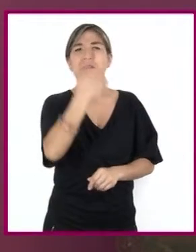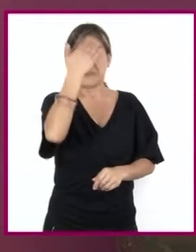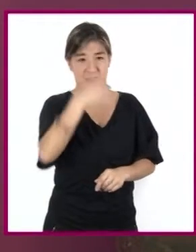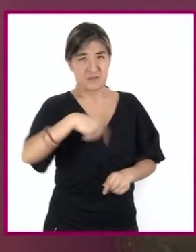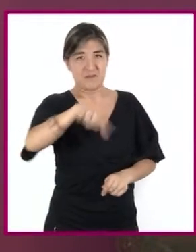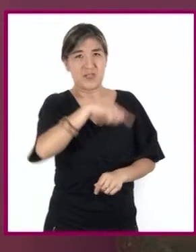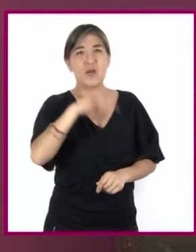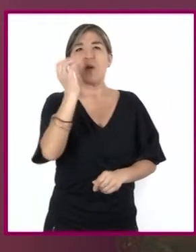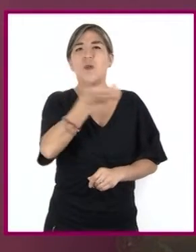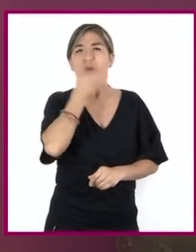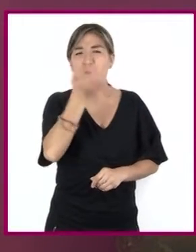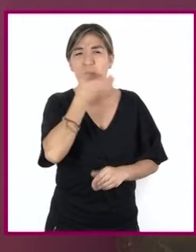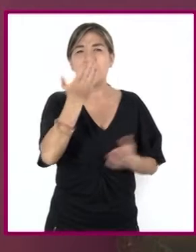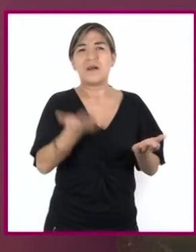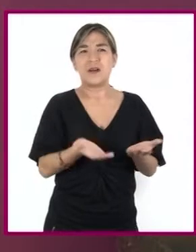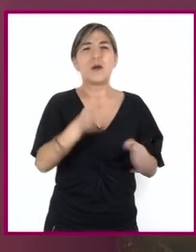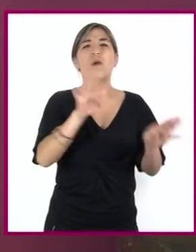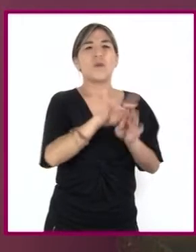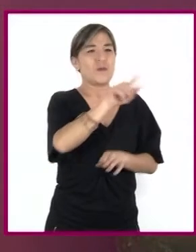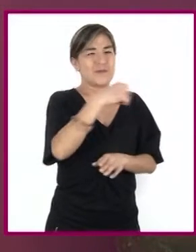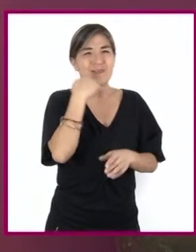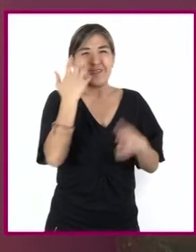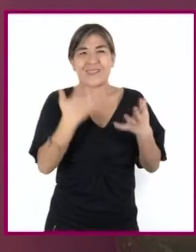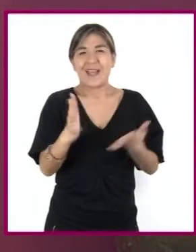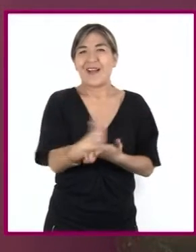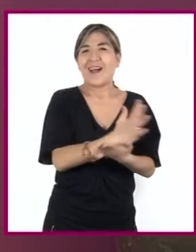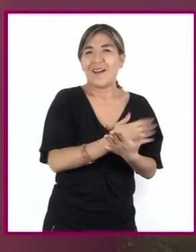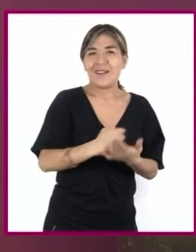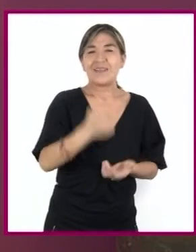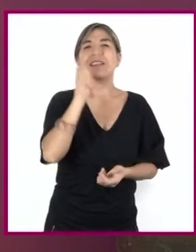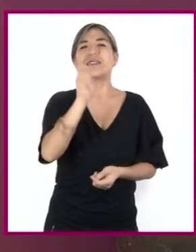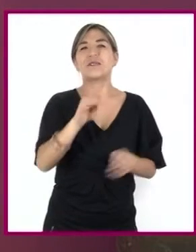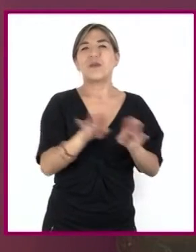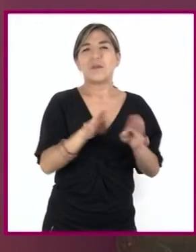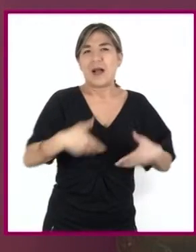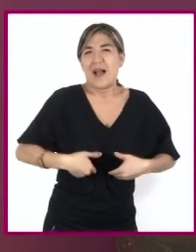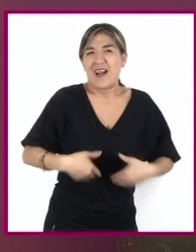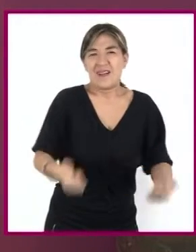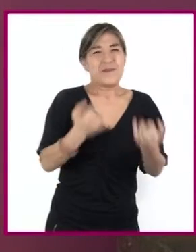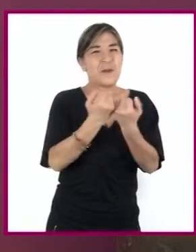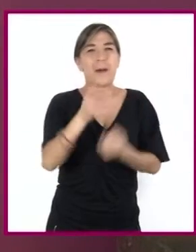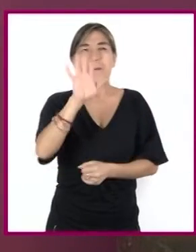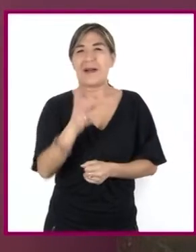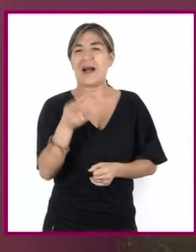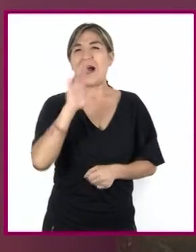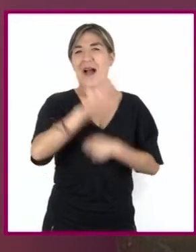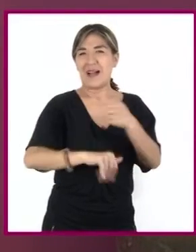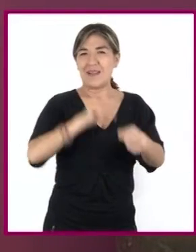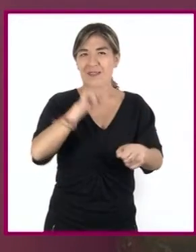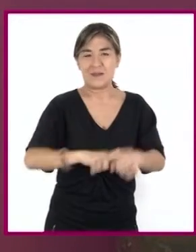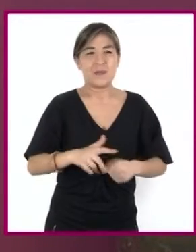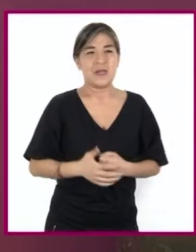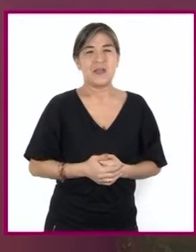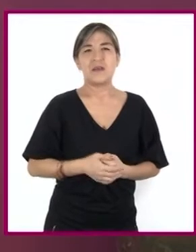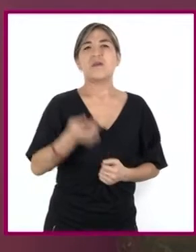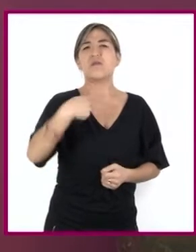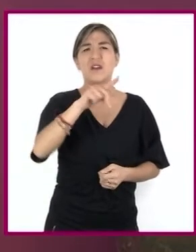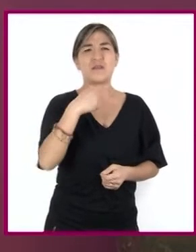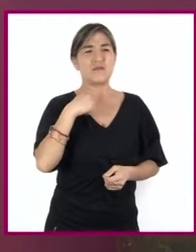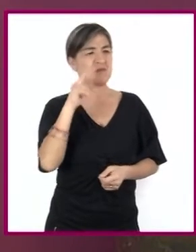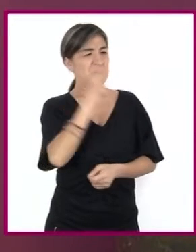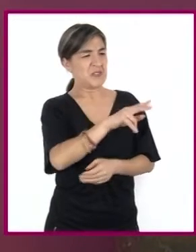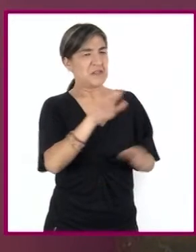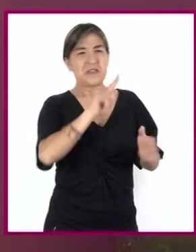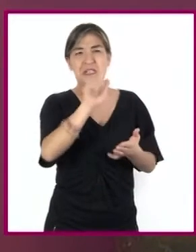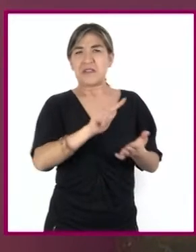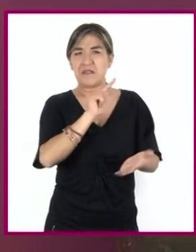nosotros? Vuestra ansia de ganancias se parece a la voracidad de los animales. En cambio, ignoráis nuestras